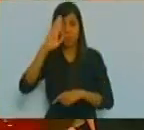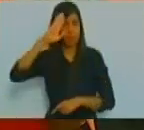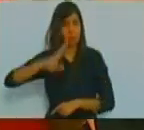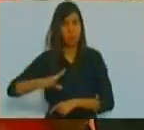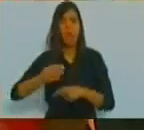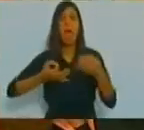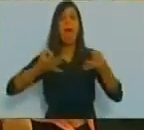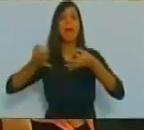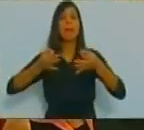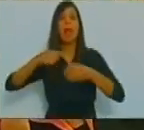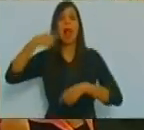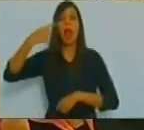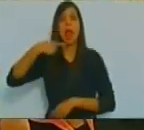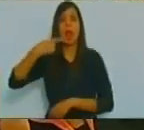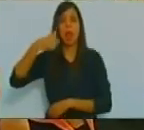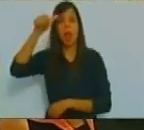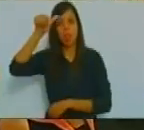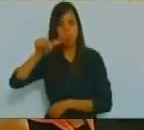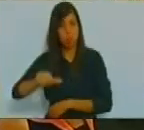expuso